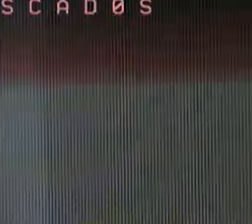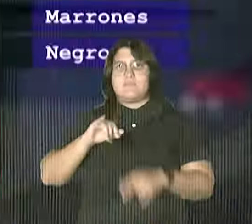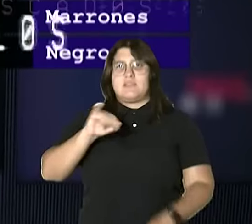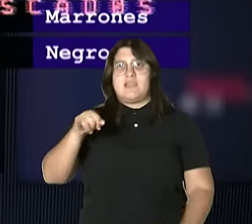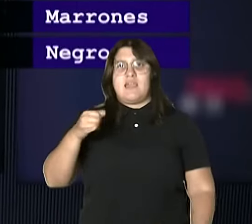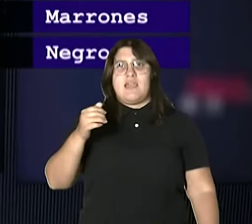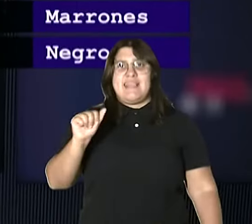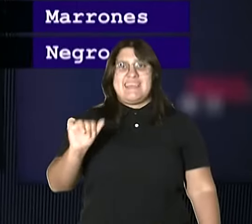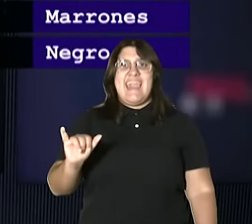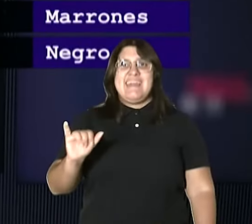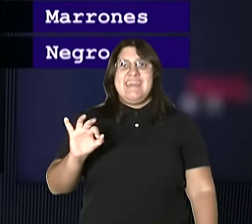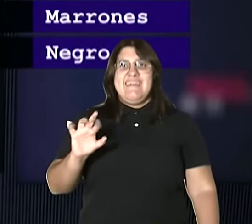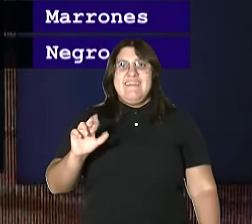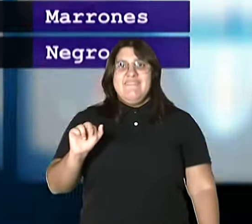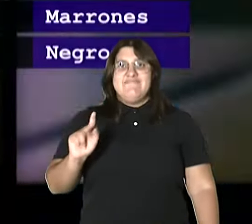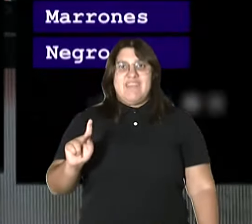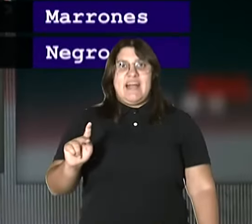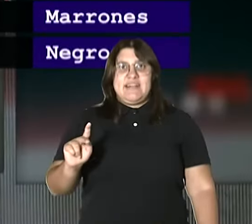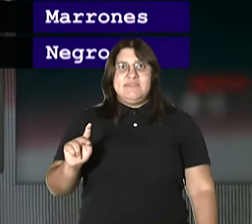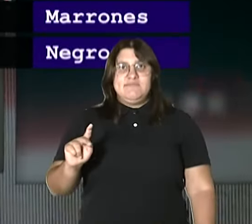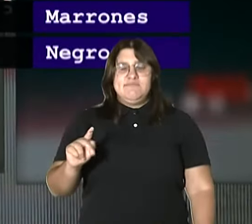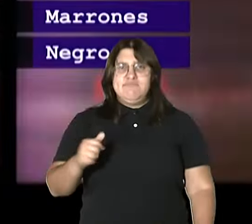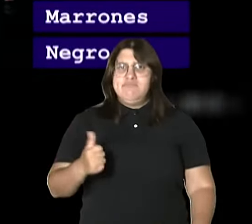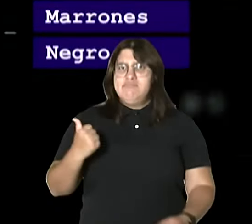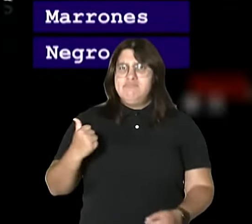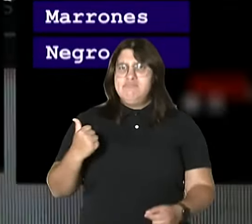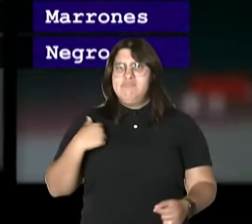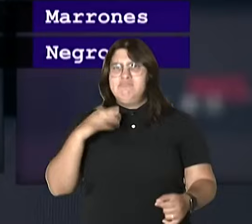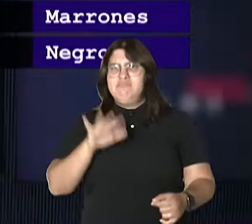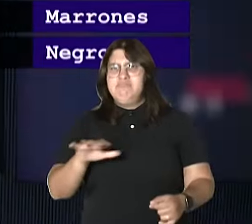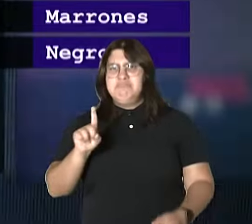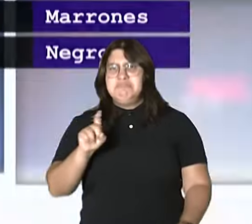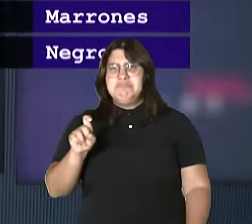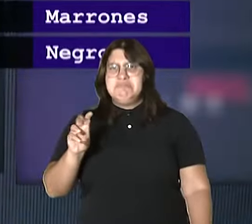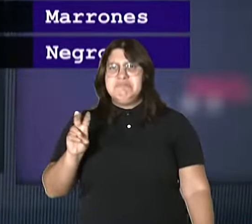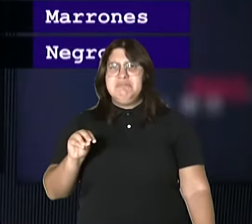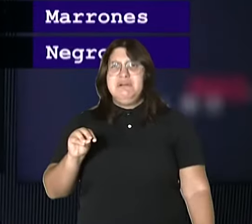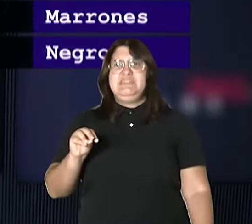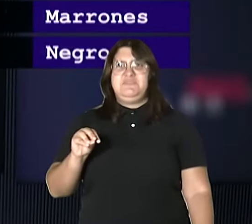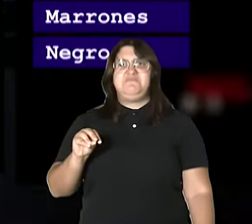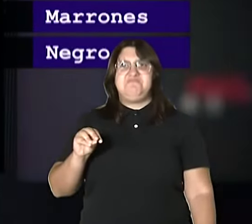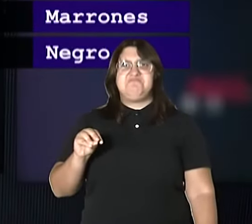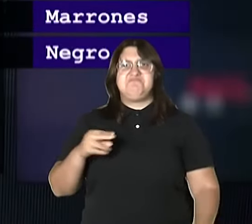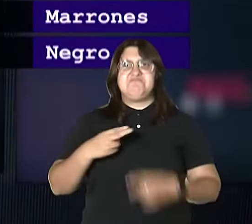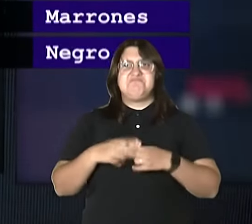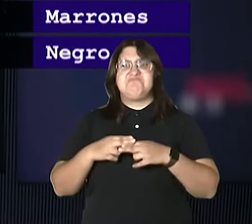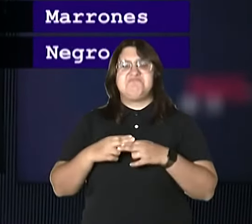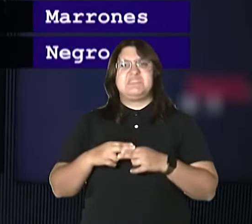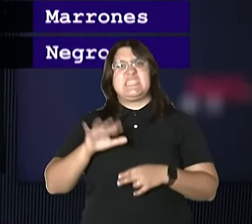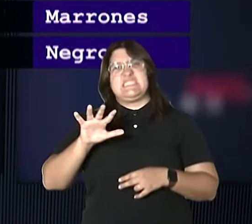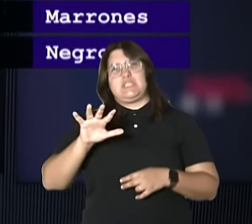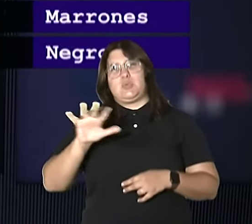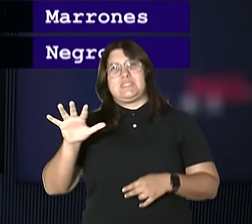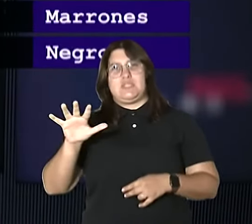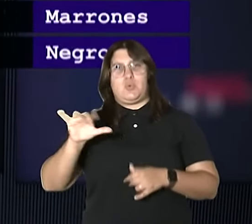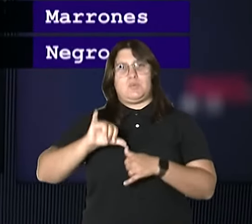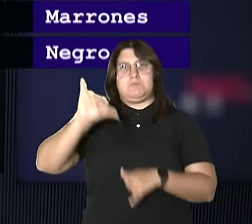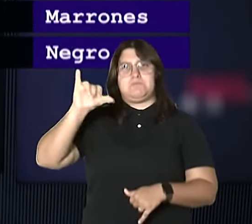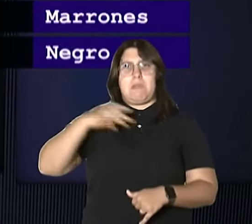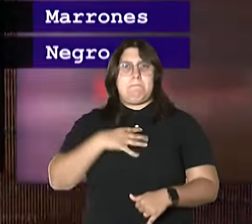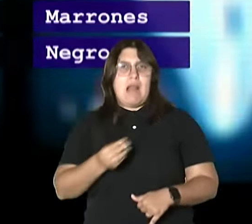eh Quiñones Carrión pesa unos 160 libras su estatura es de 55 su te es blanca un